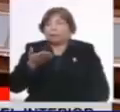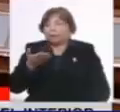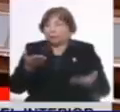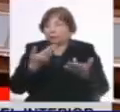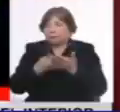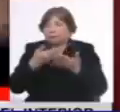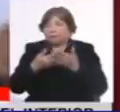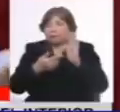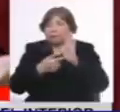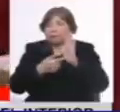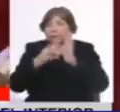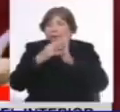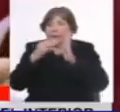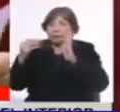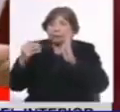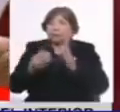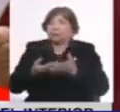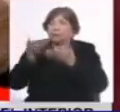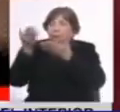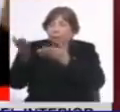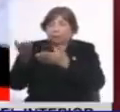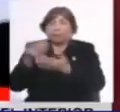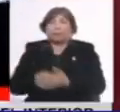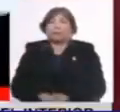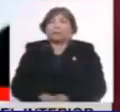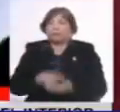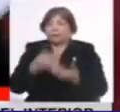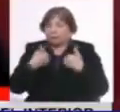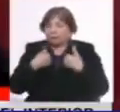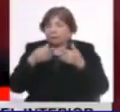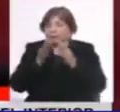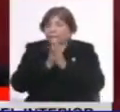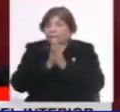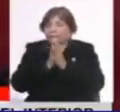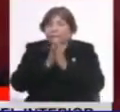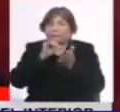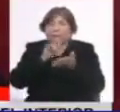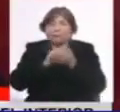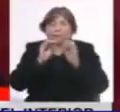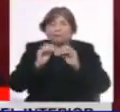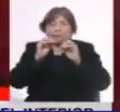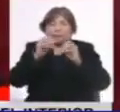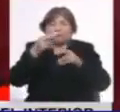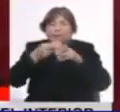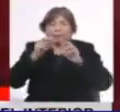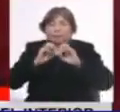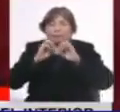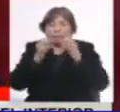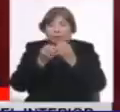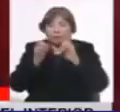está la copia que lo puedo presentar. Ella pide que se nombre esta